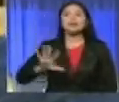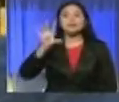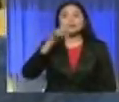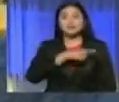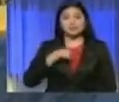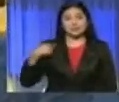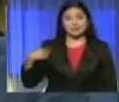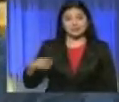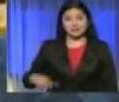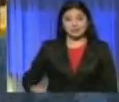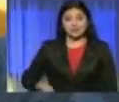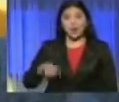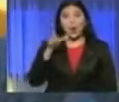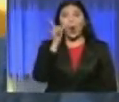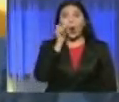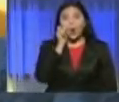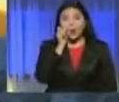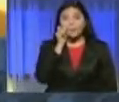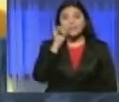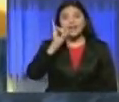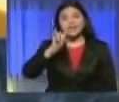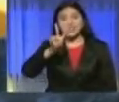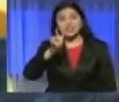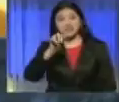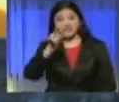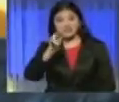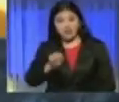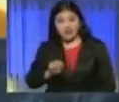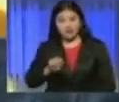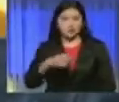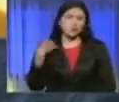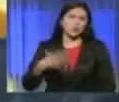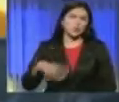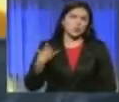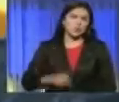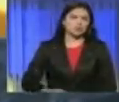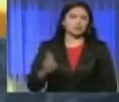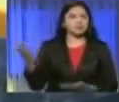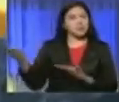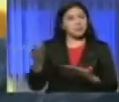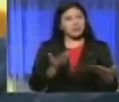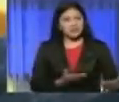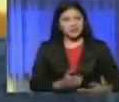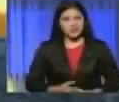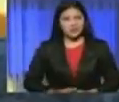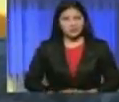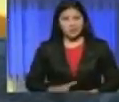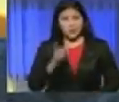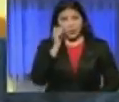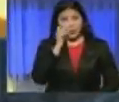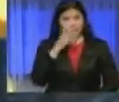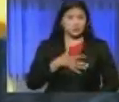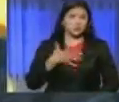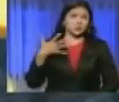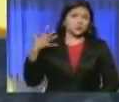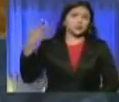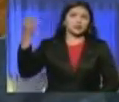China, don Iván Serpa Guerrero. Bienvenido, hombre de grandes